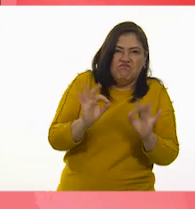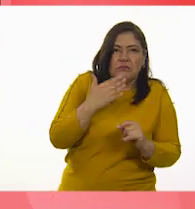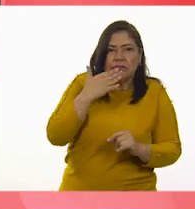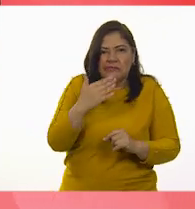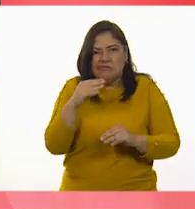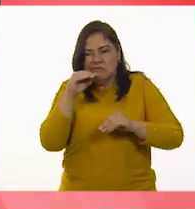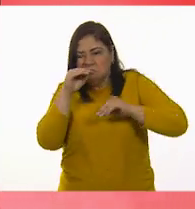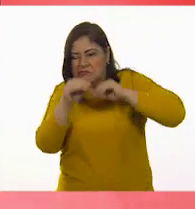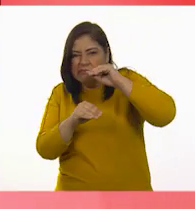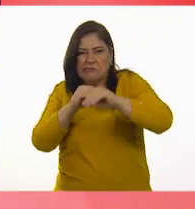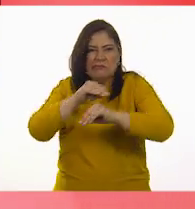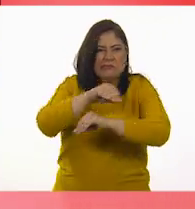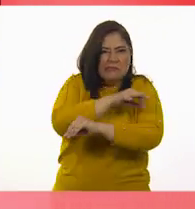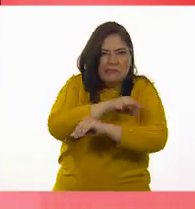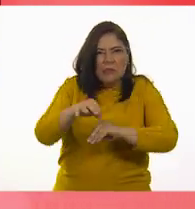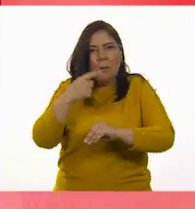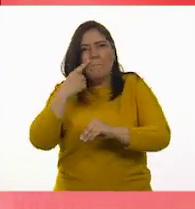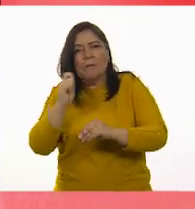la ingeniería civil.